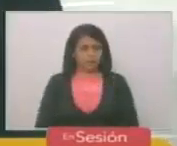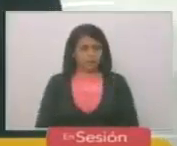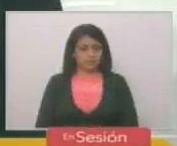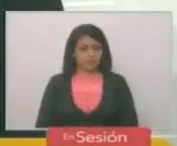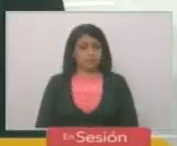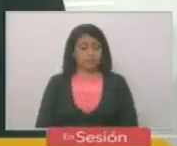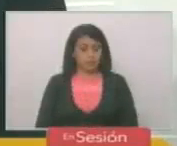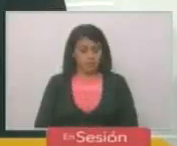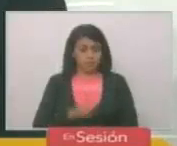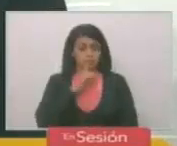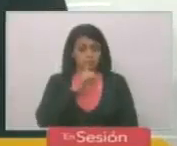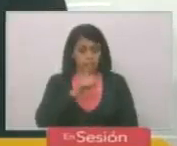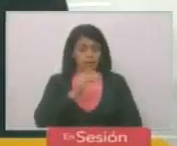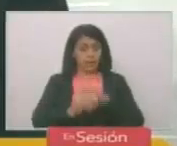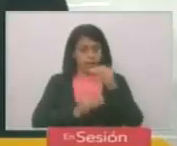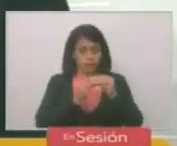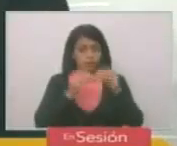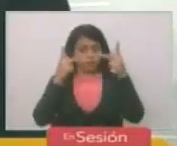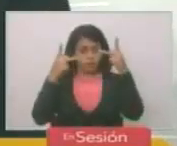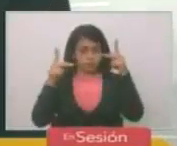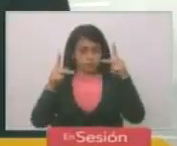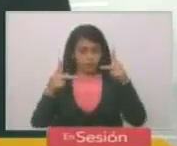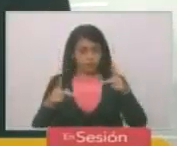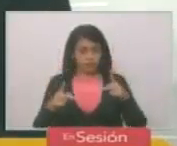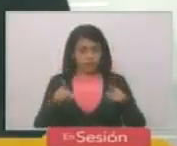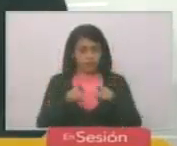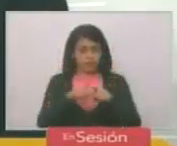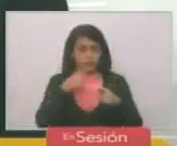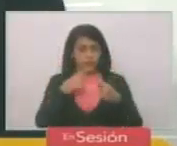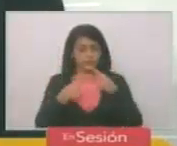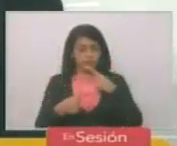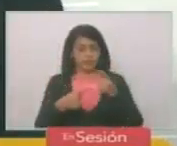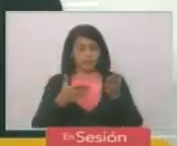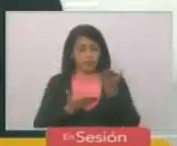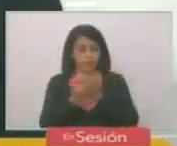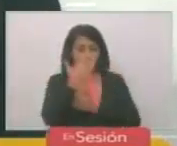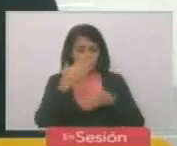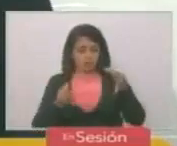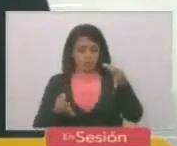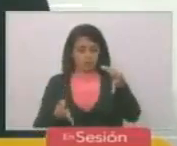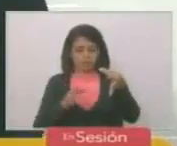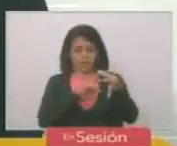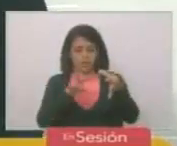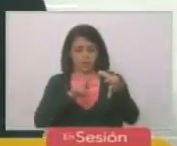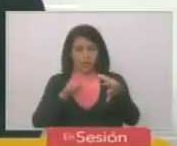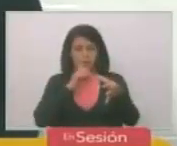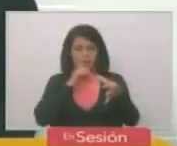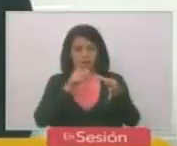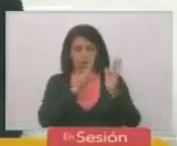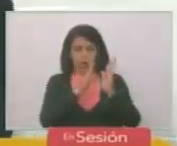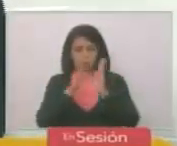Está mal formulada la... Bueno, como está impreso aquí, tiene una mala